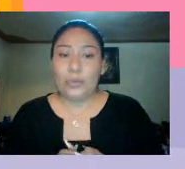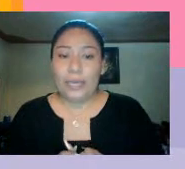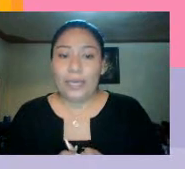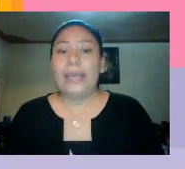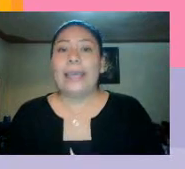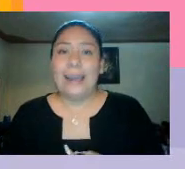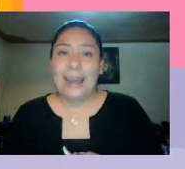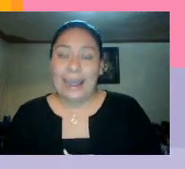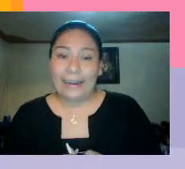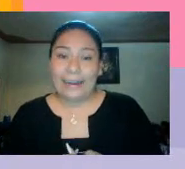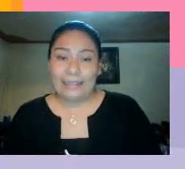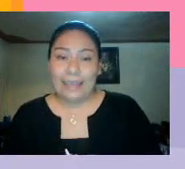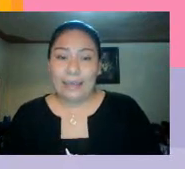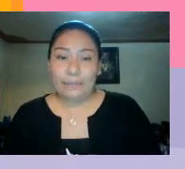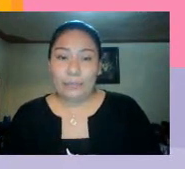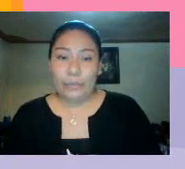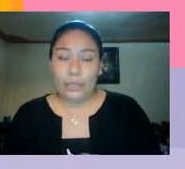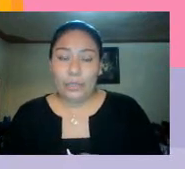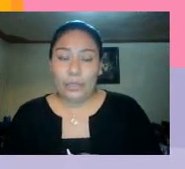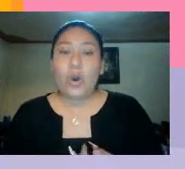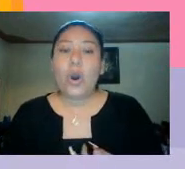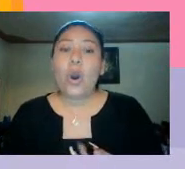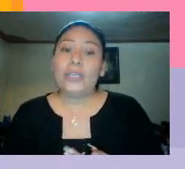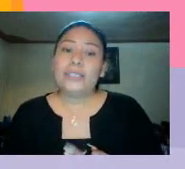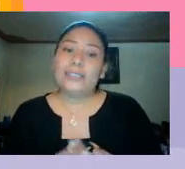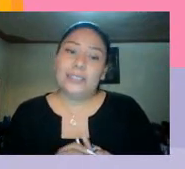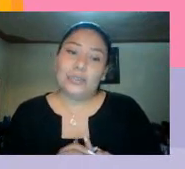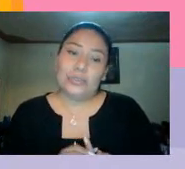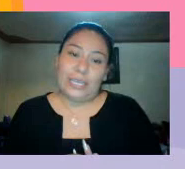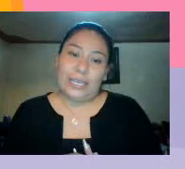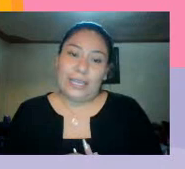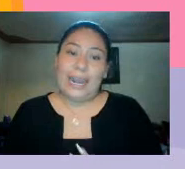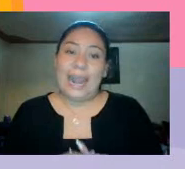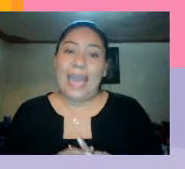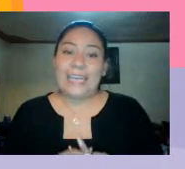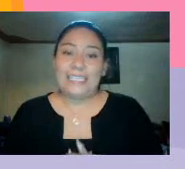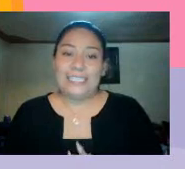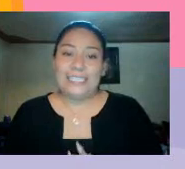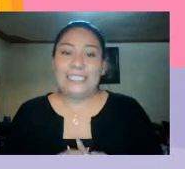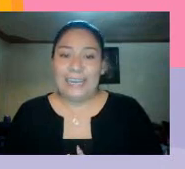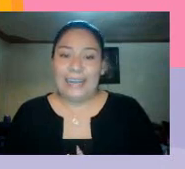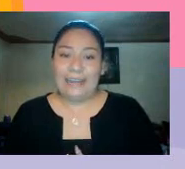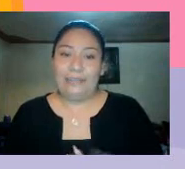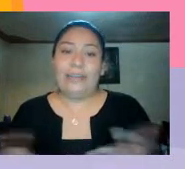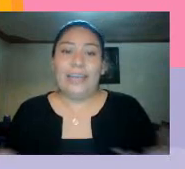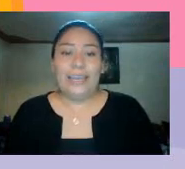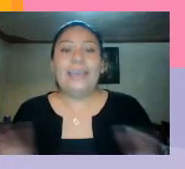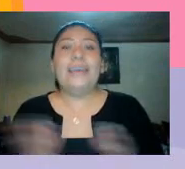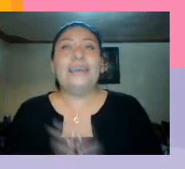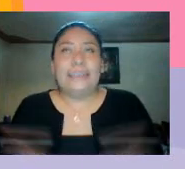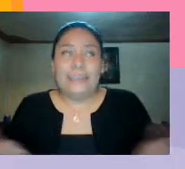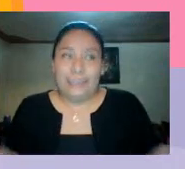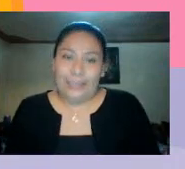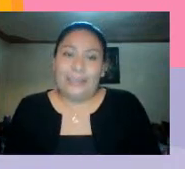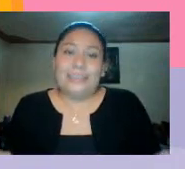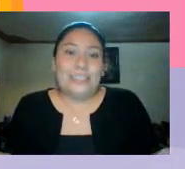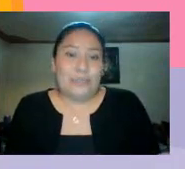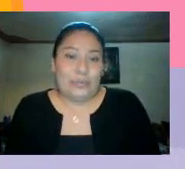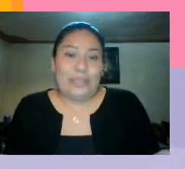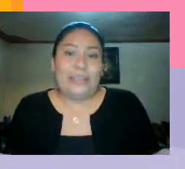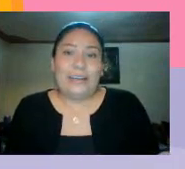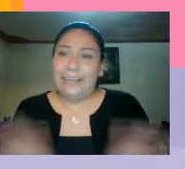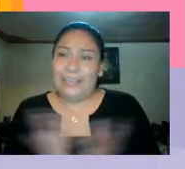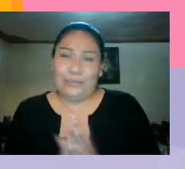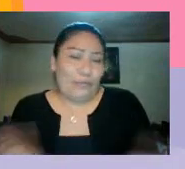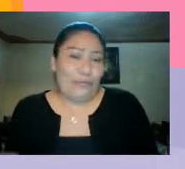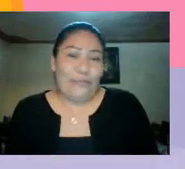Inciso B, la reina. O inciso C, la hechicera. ¿Ok? ¿Quién es la